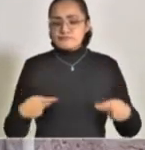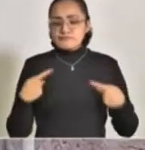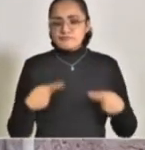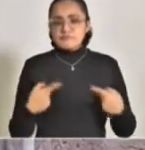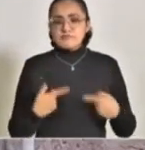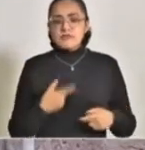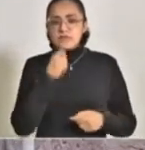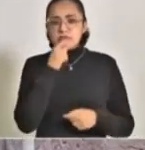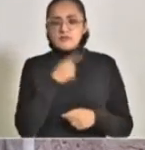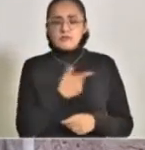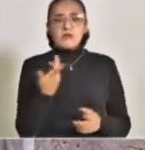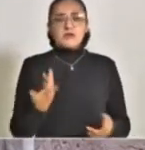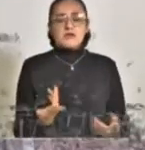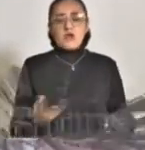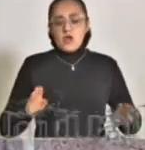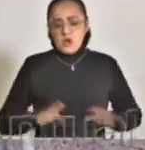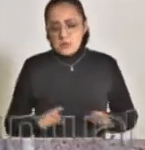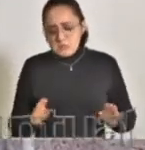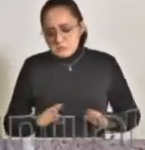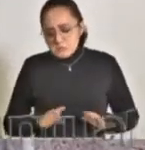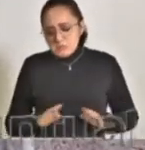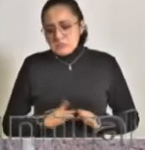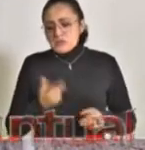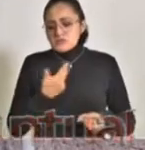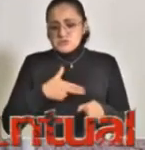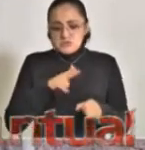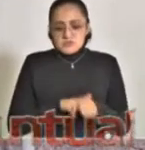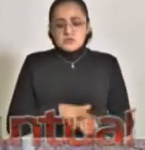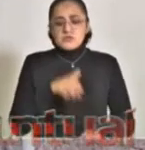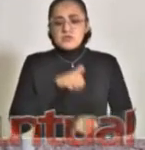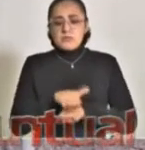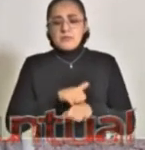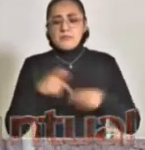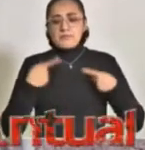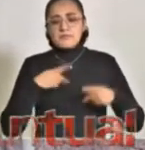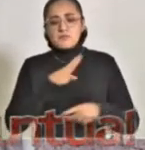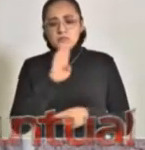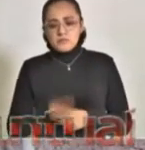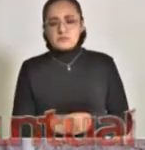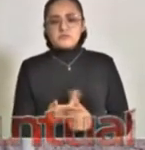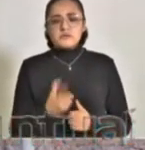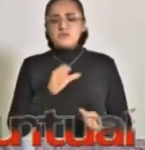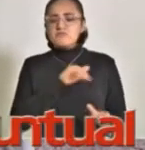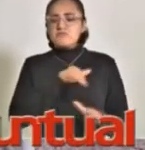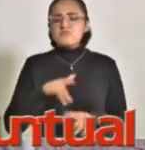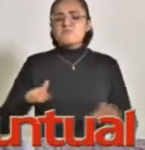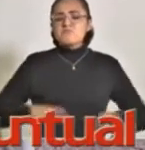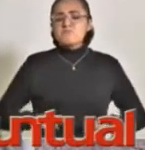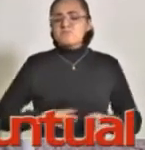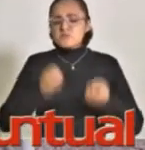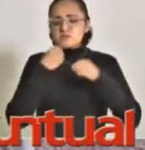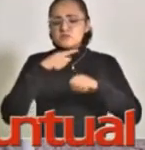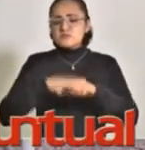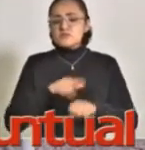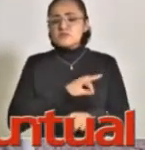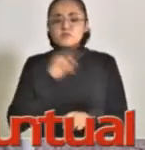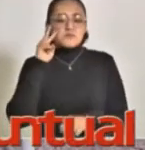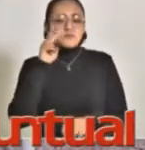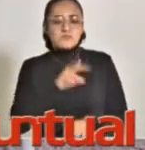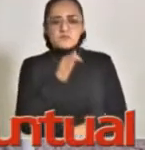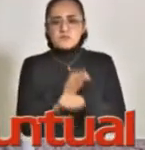las condiciones hospitalarias, el número de fallecidos y un comportamiento social que puede